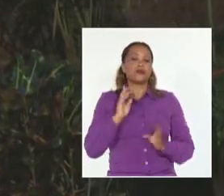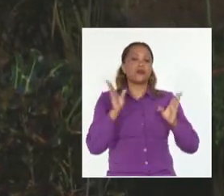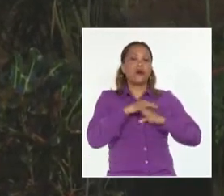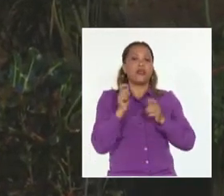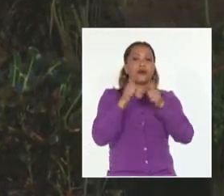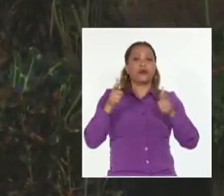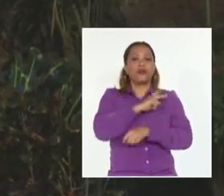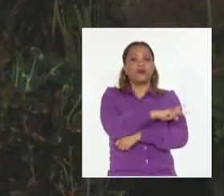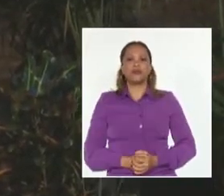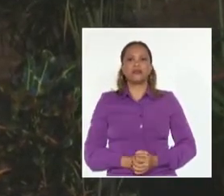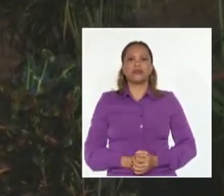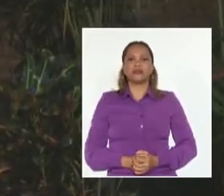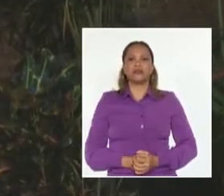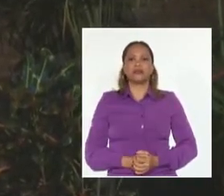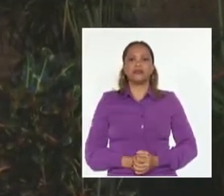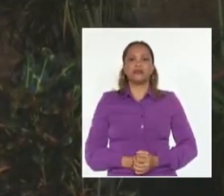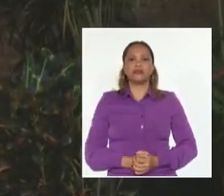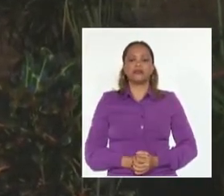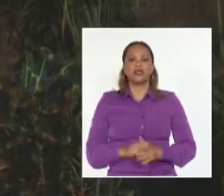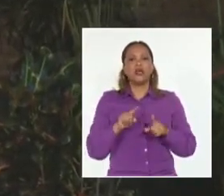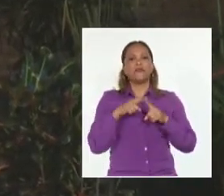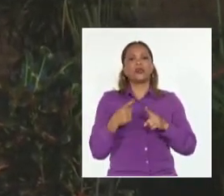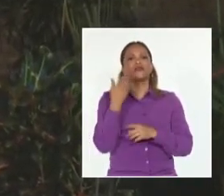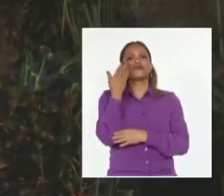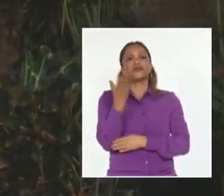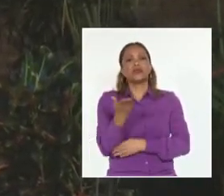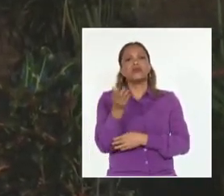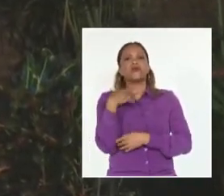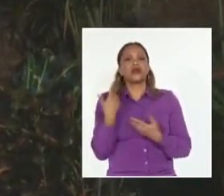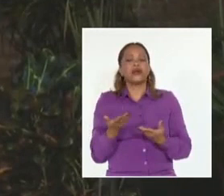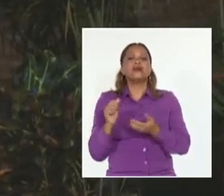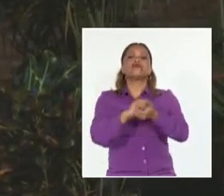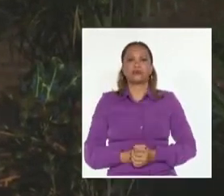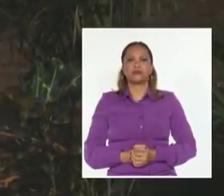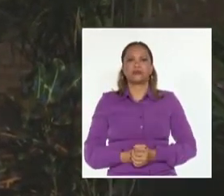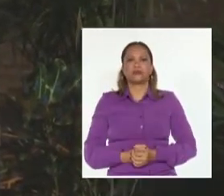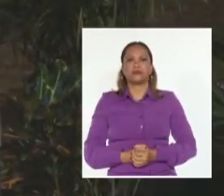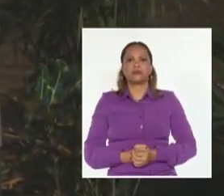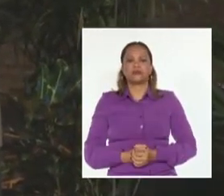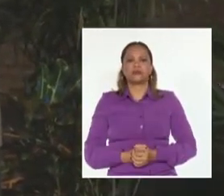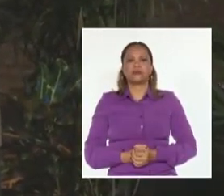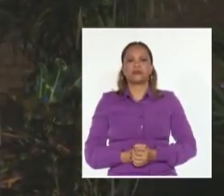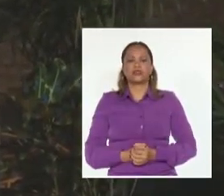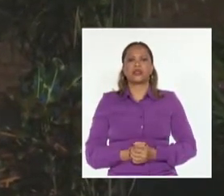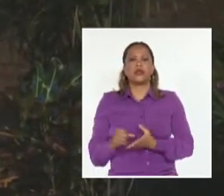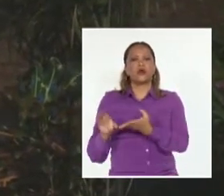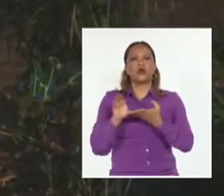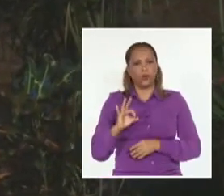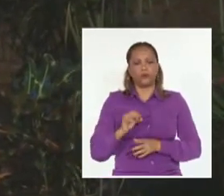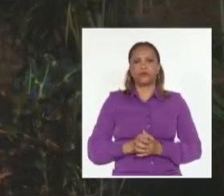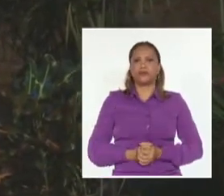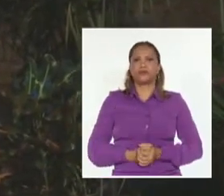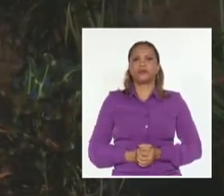mayorías, incluso en los países ricos. Es por eso que reclamamos solidaridad y no egoísmo, cooperación y no